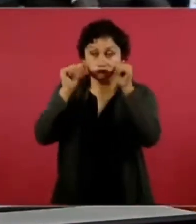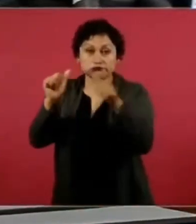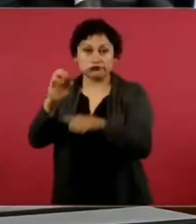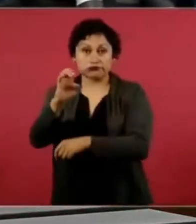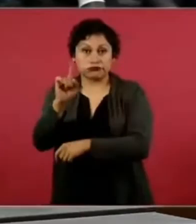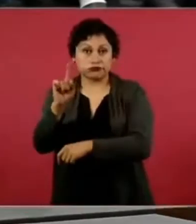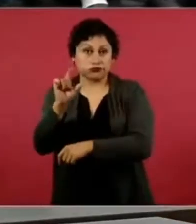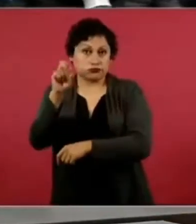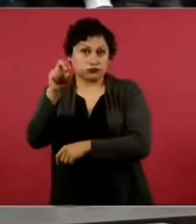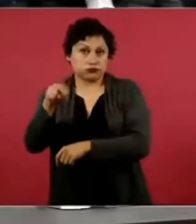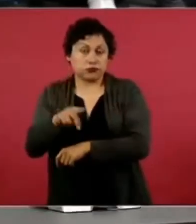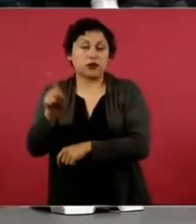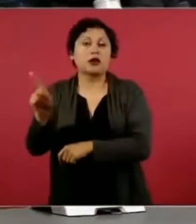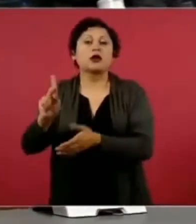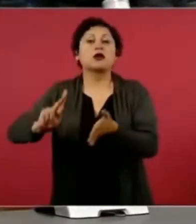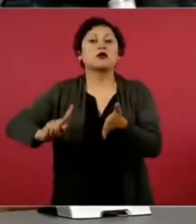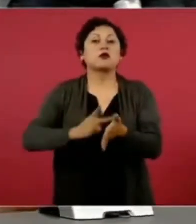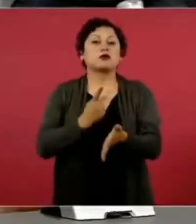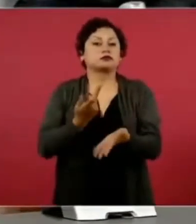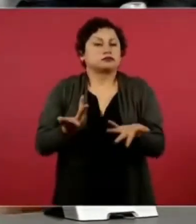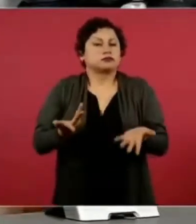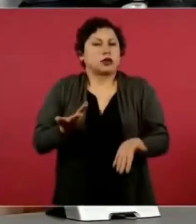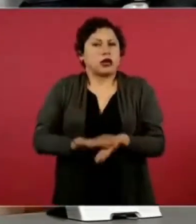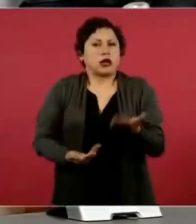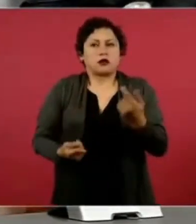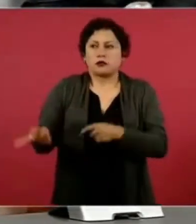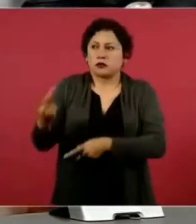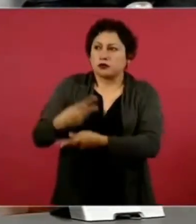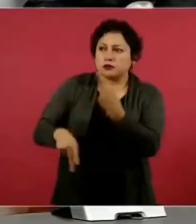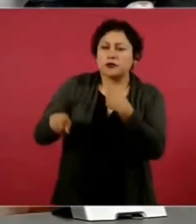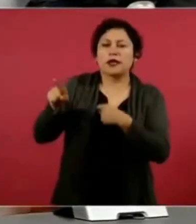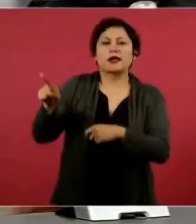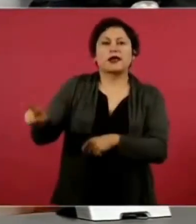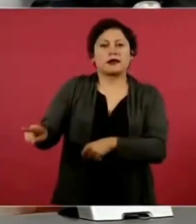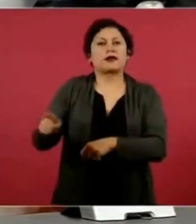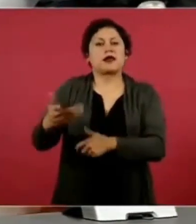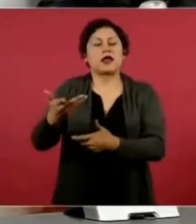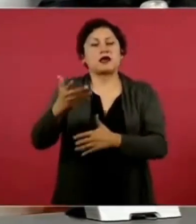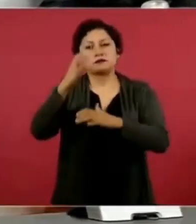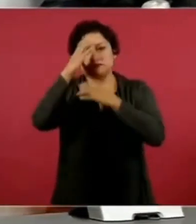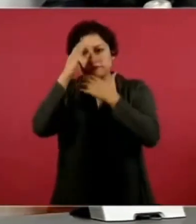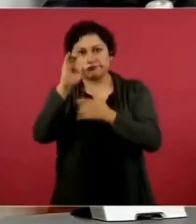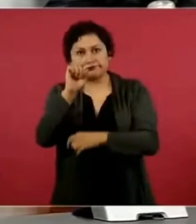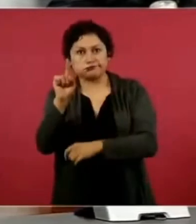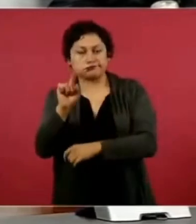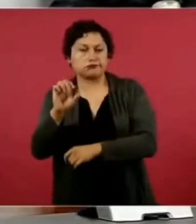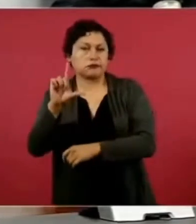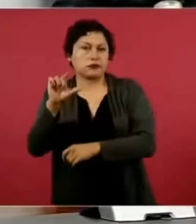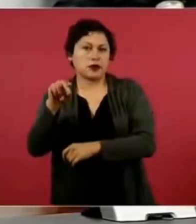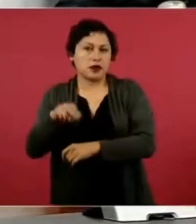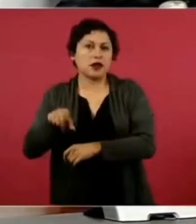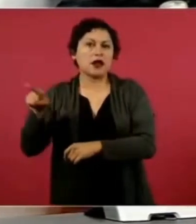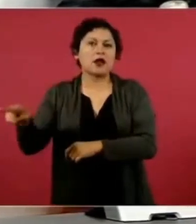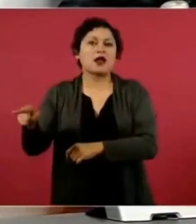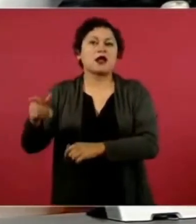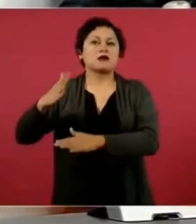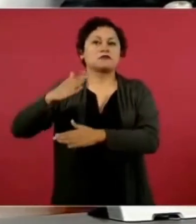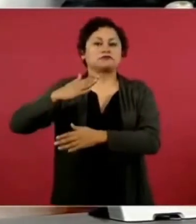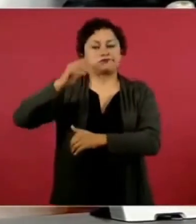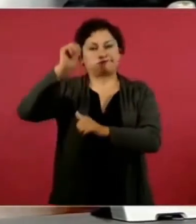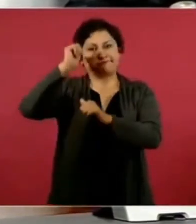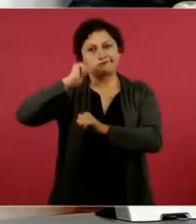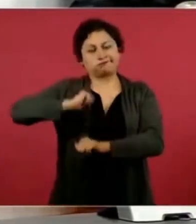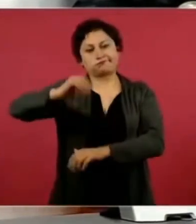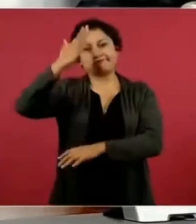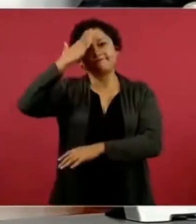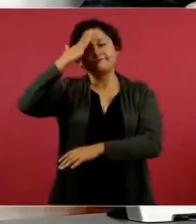¿cómo califica esta reaparición del subcomandante Marcos y del EZLN a unos meses de terminar su sexenio y a unos meses también de